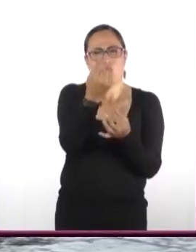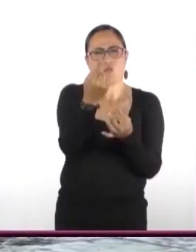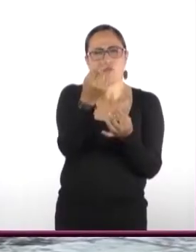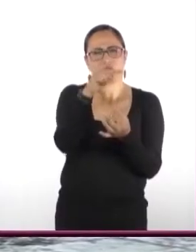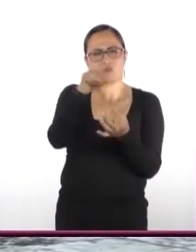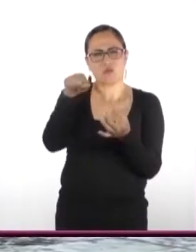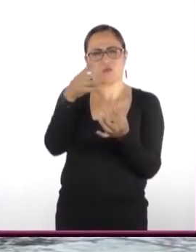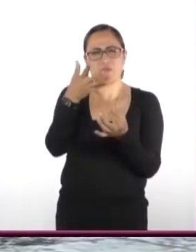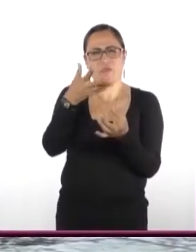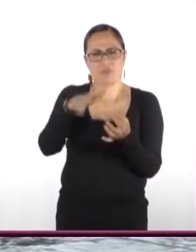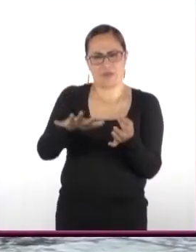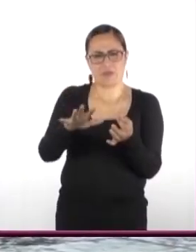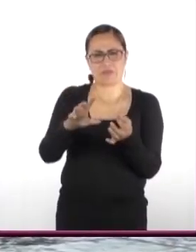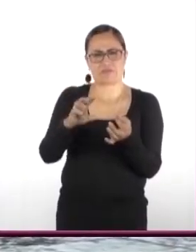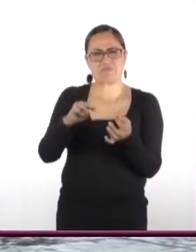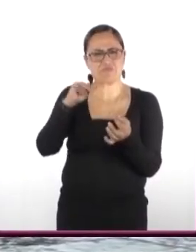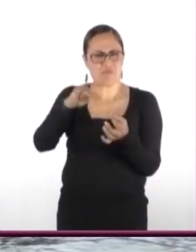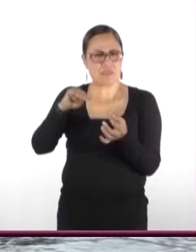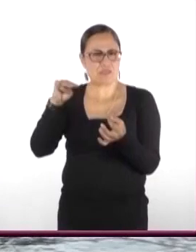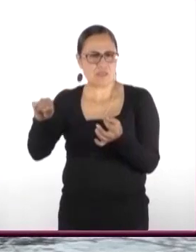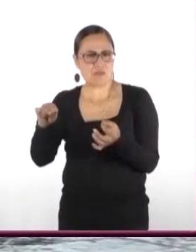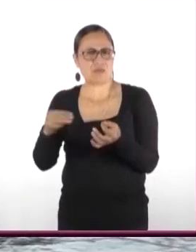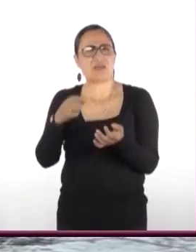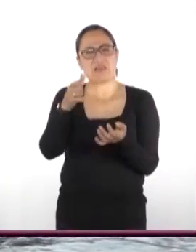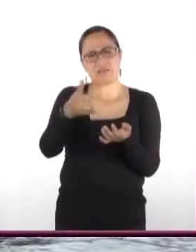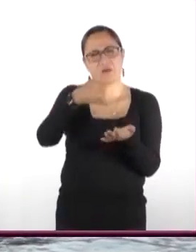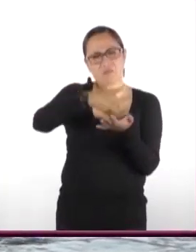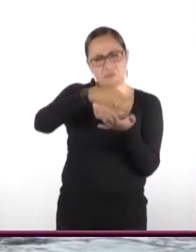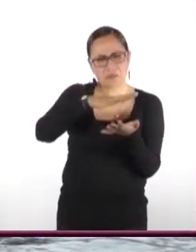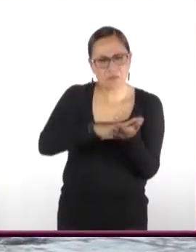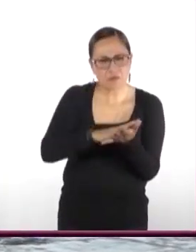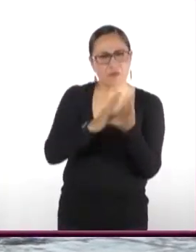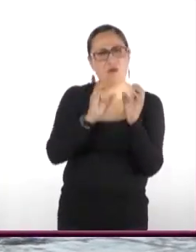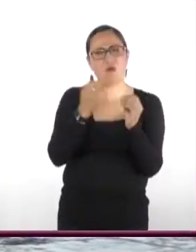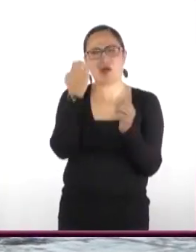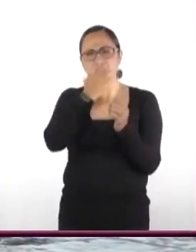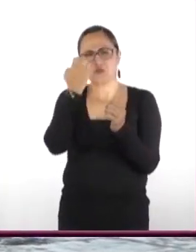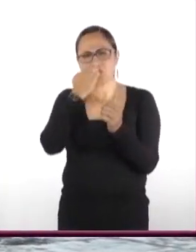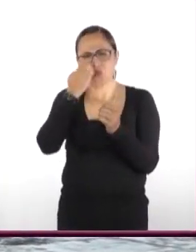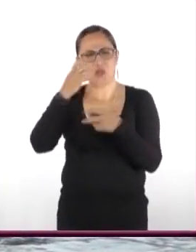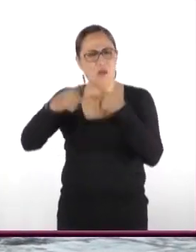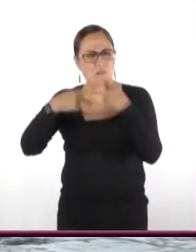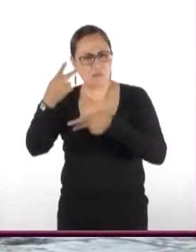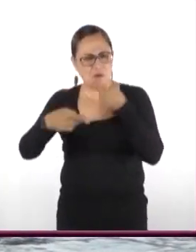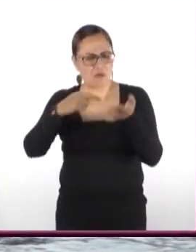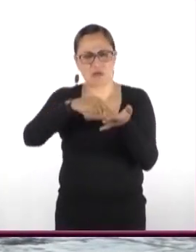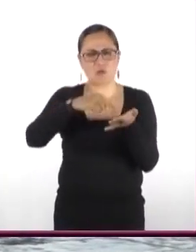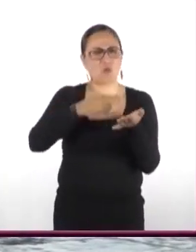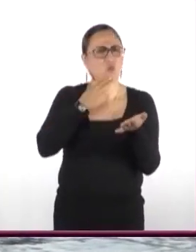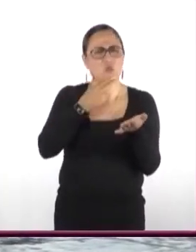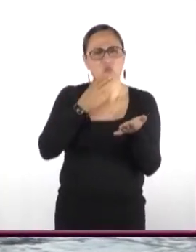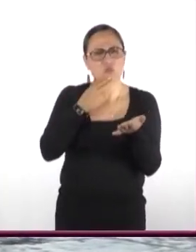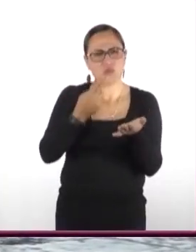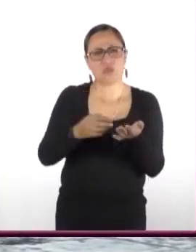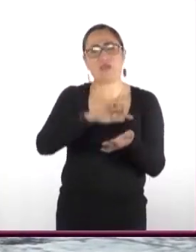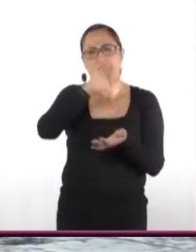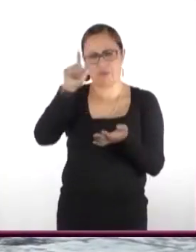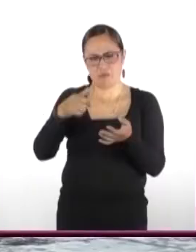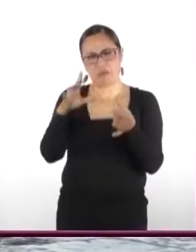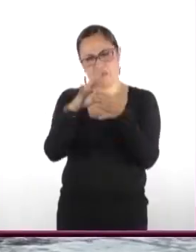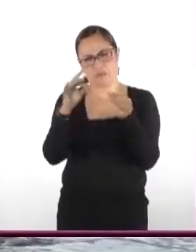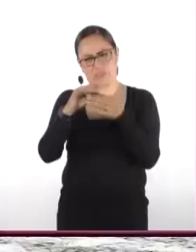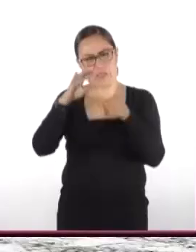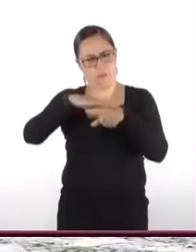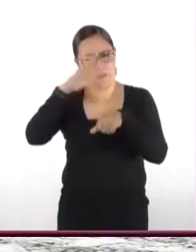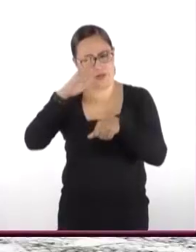es el grueso que utilizamos de las hojas cuando vamos a imprimir o vamos a la escuela, ¿correcto? Ok, sí, buena Bueno, te voy a suposición. seguir explicando.